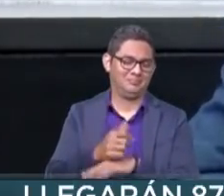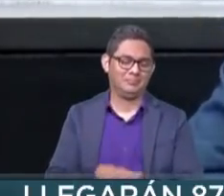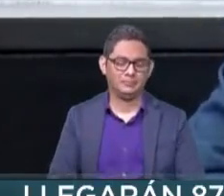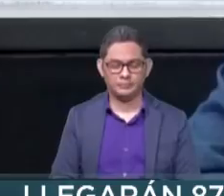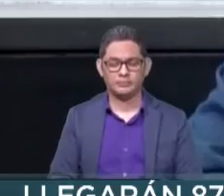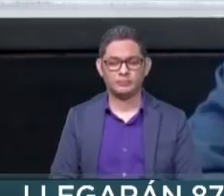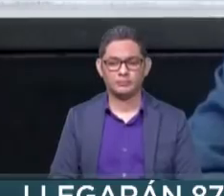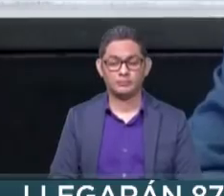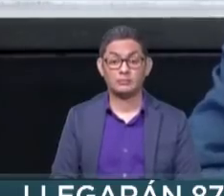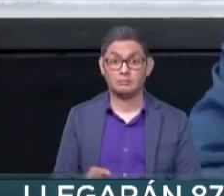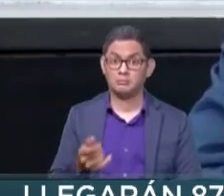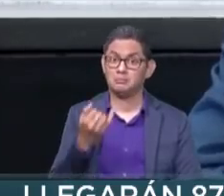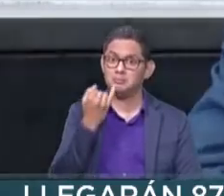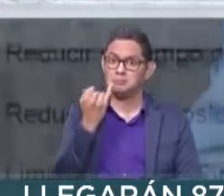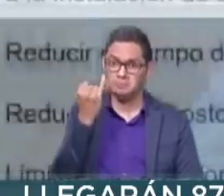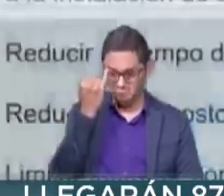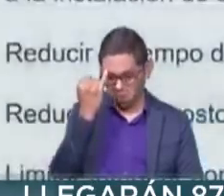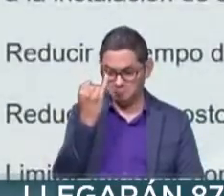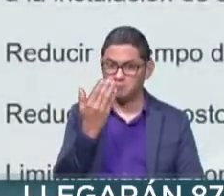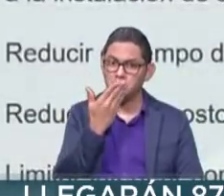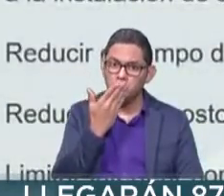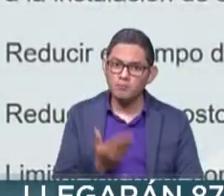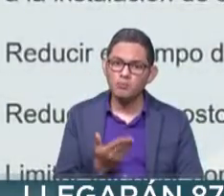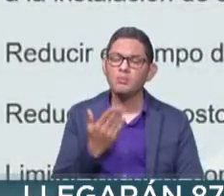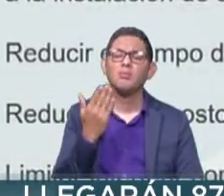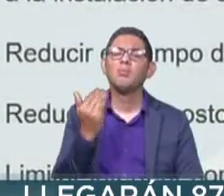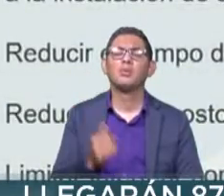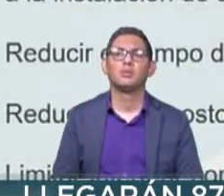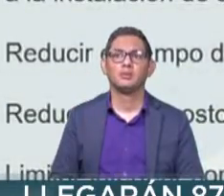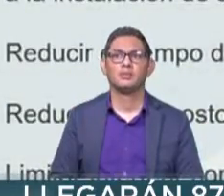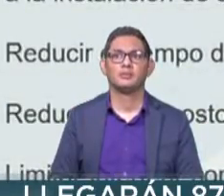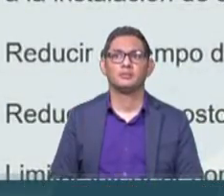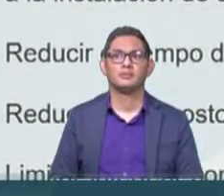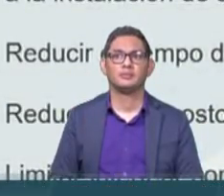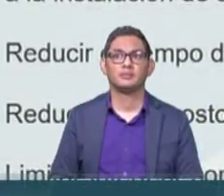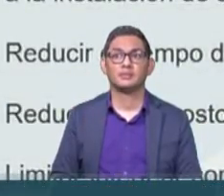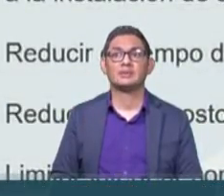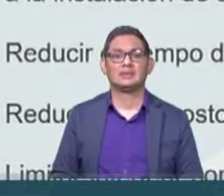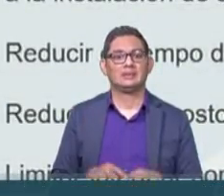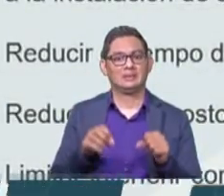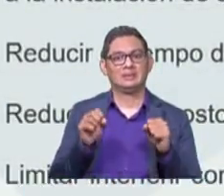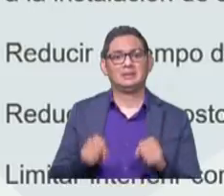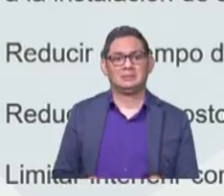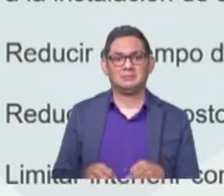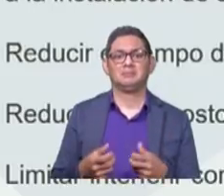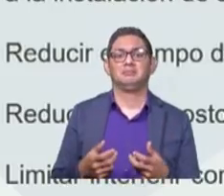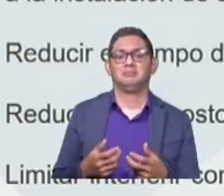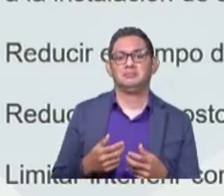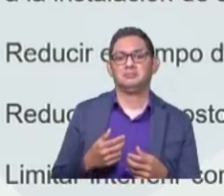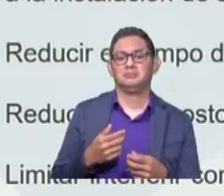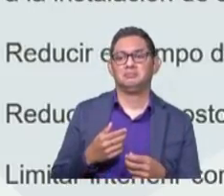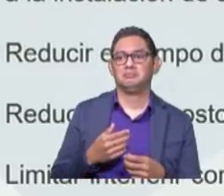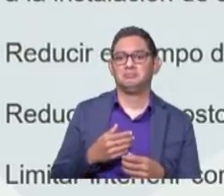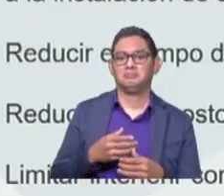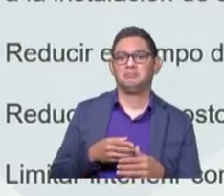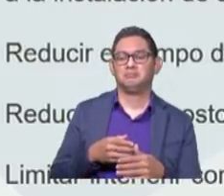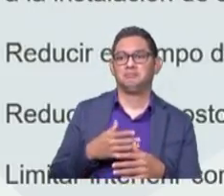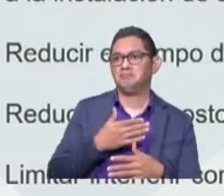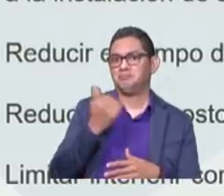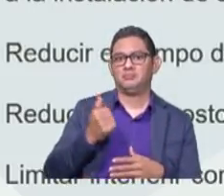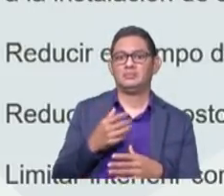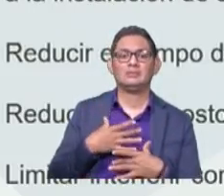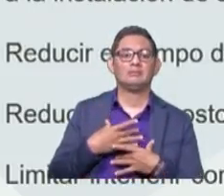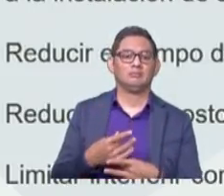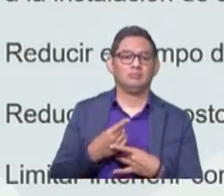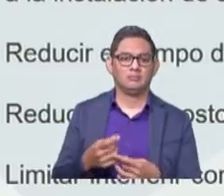estrategia es, uno, mejorar el acceso a los servicios de salud, fortalecer